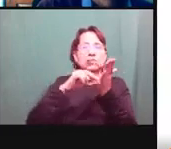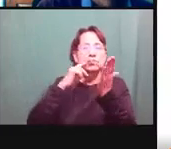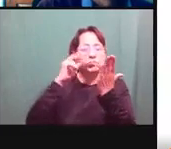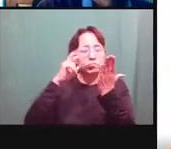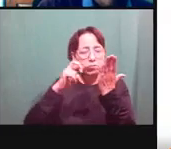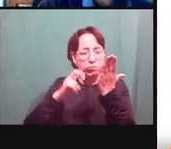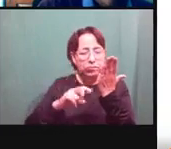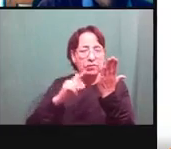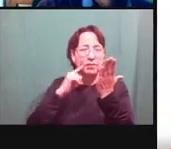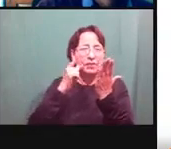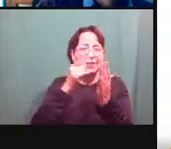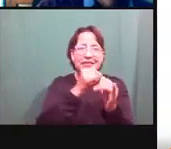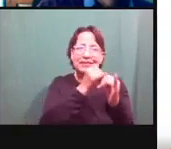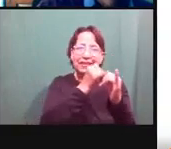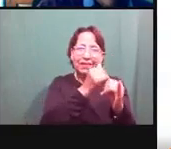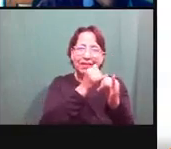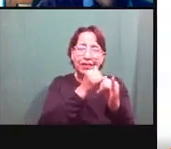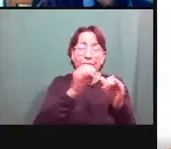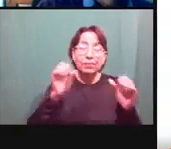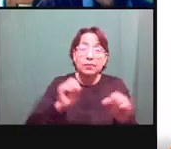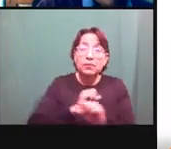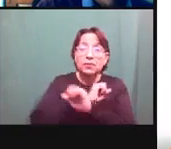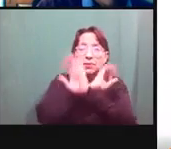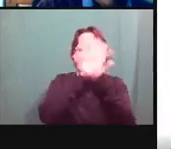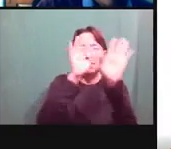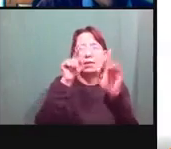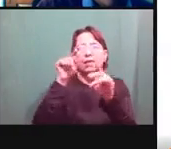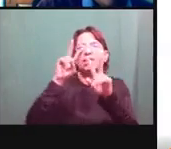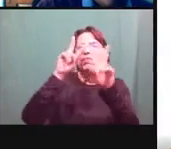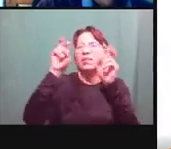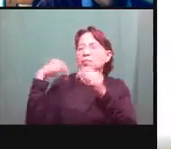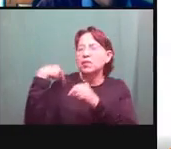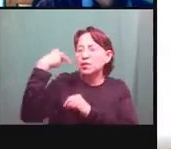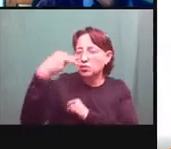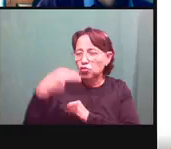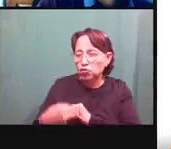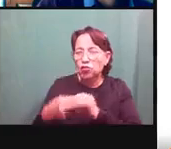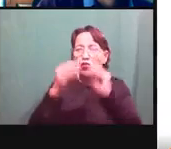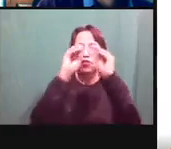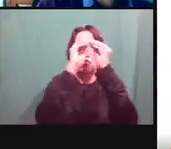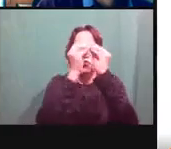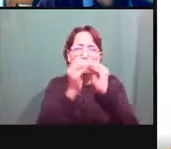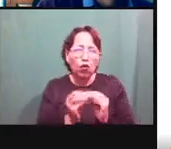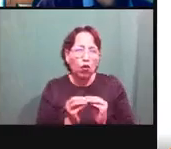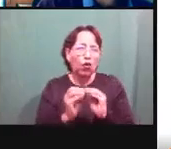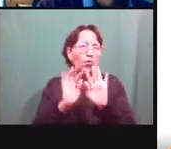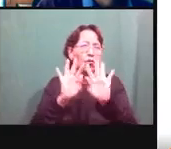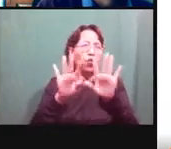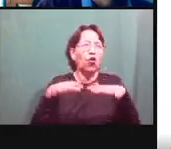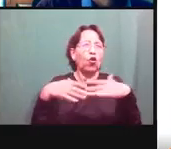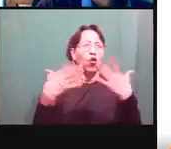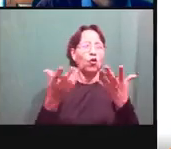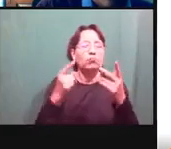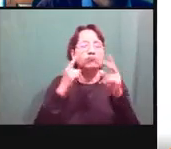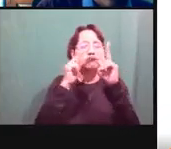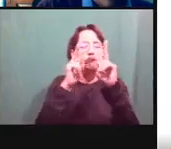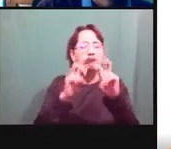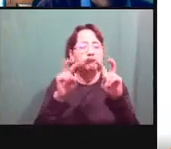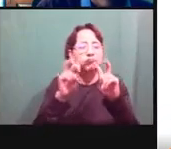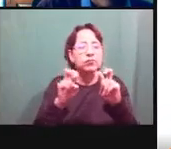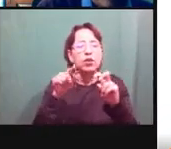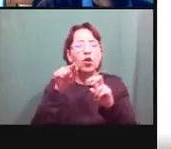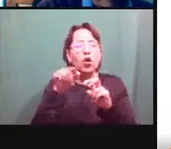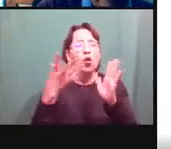científicos, más detallados, de tipo histórico, estético, o de investigación de materiales,